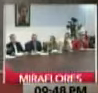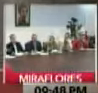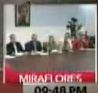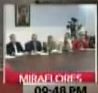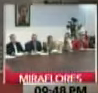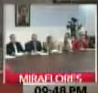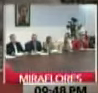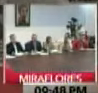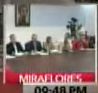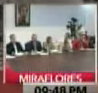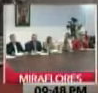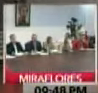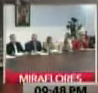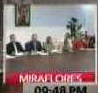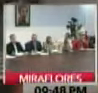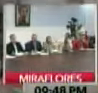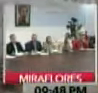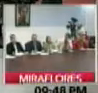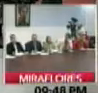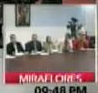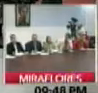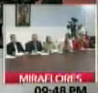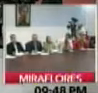Malvinas. Dice.